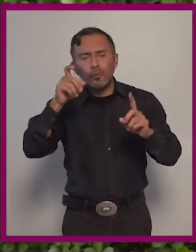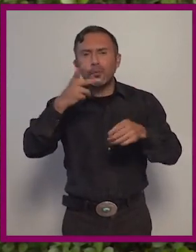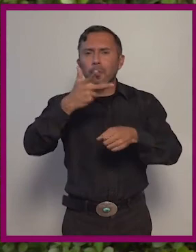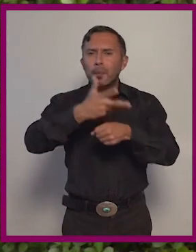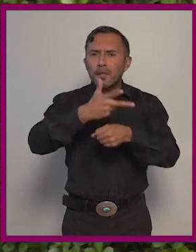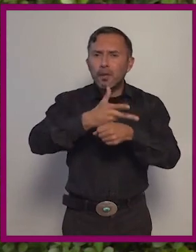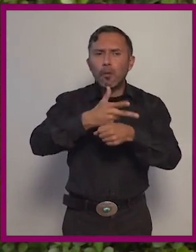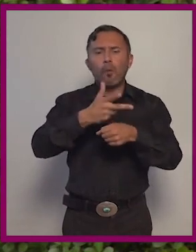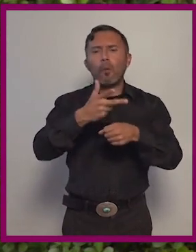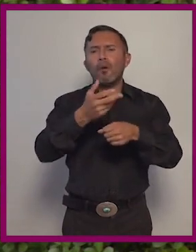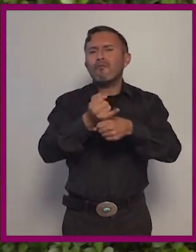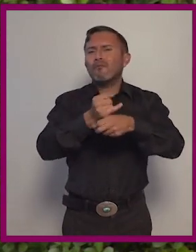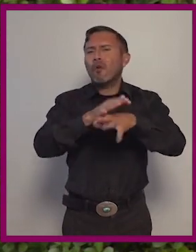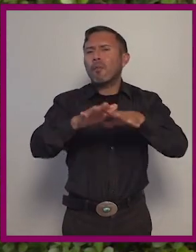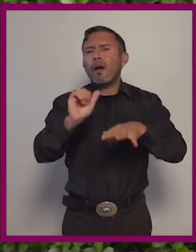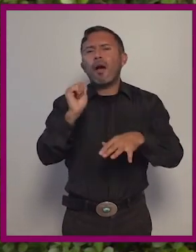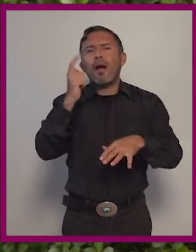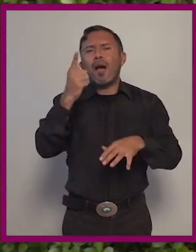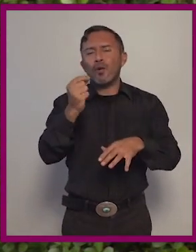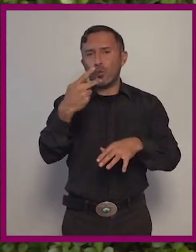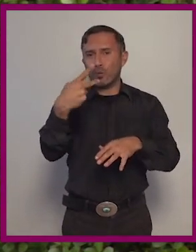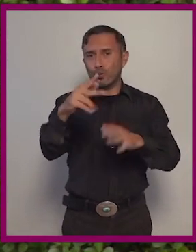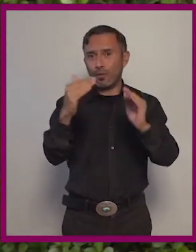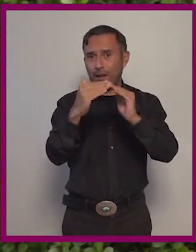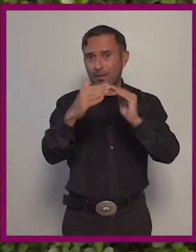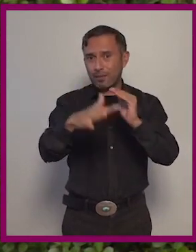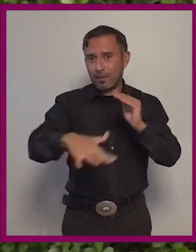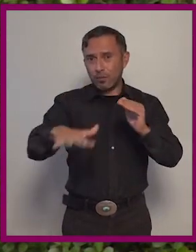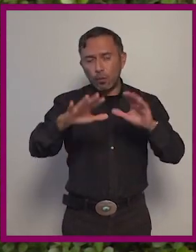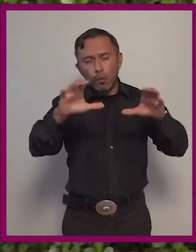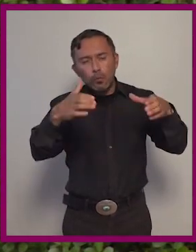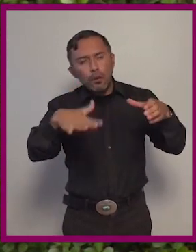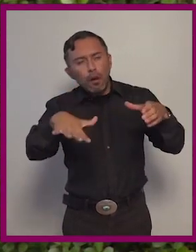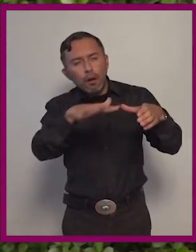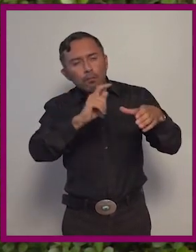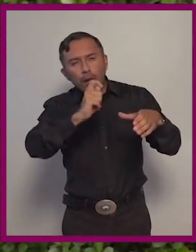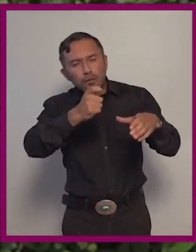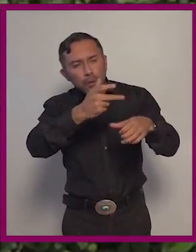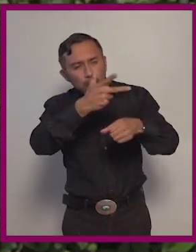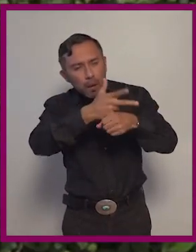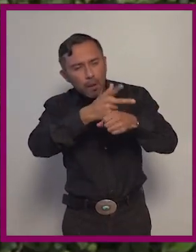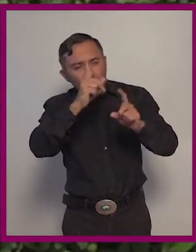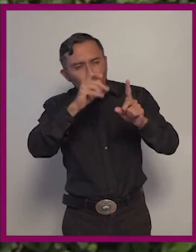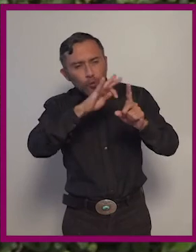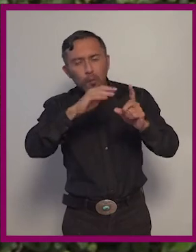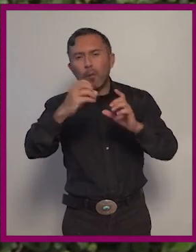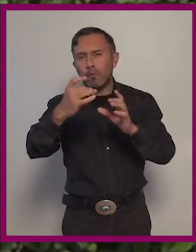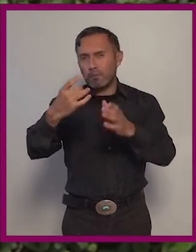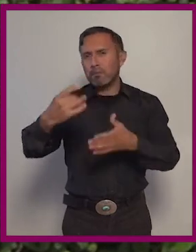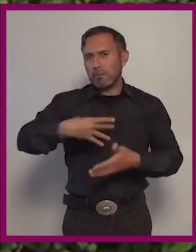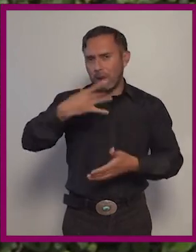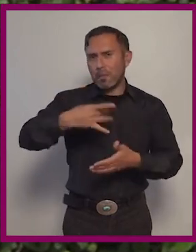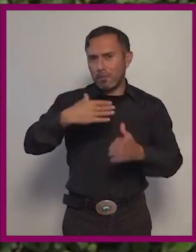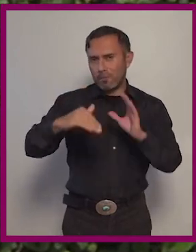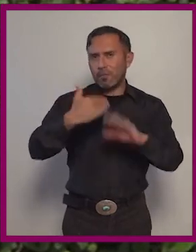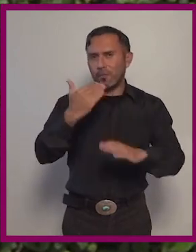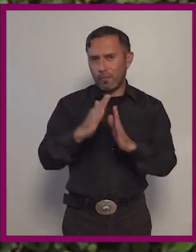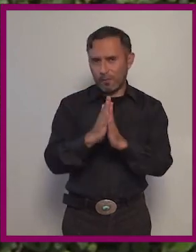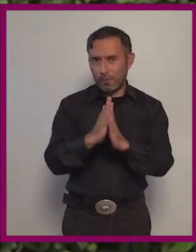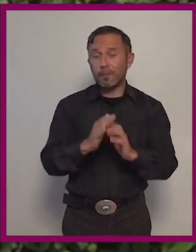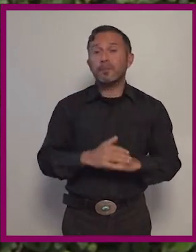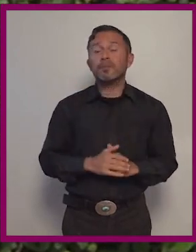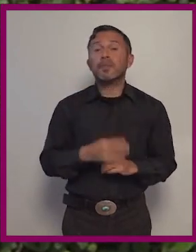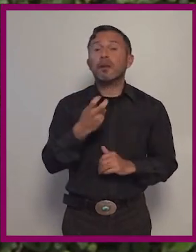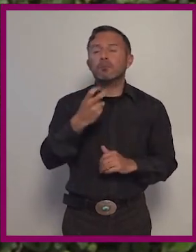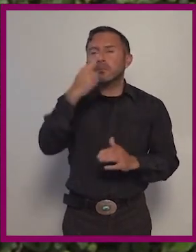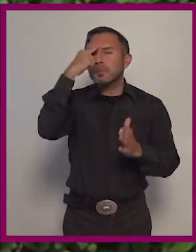menos información sobre los saberes locales que existen en su comunidad. De hecho, es casi seguro que ustedes mismos,